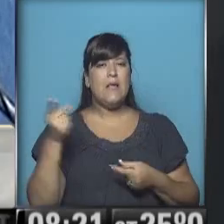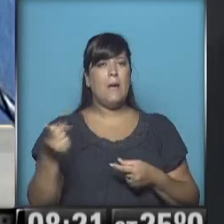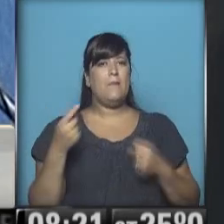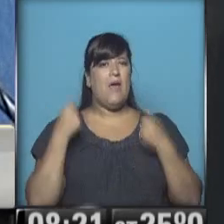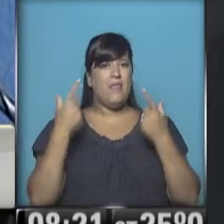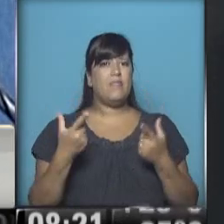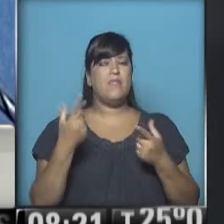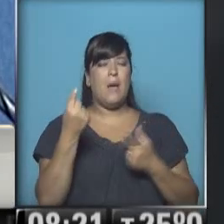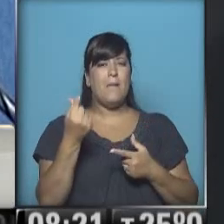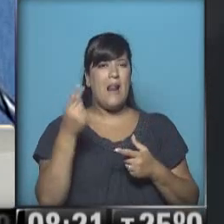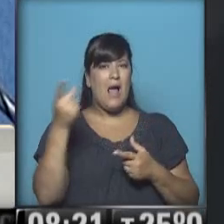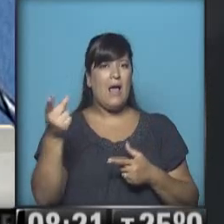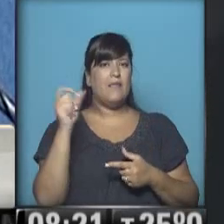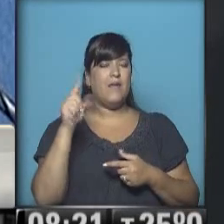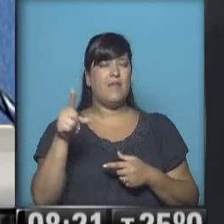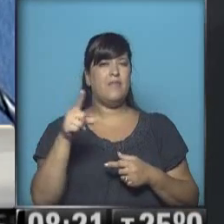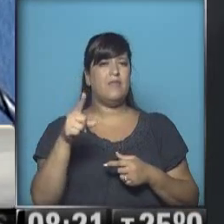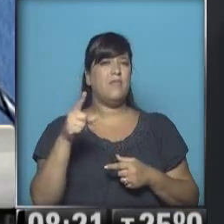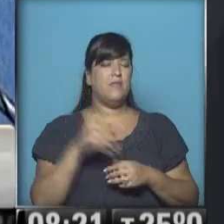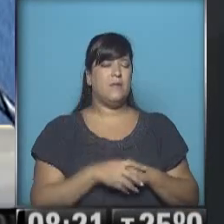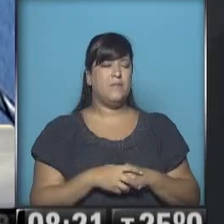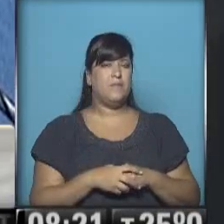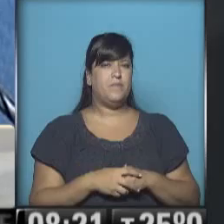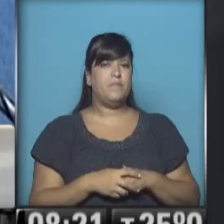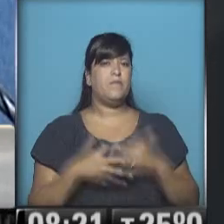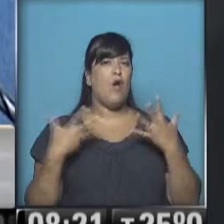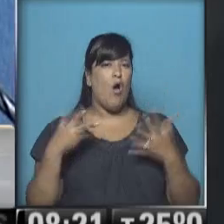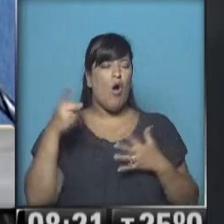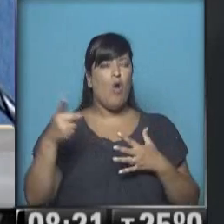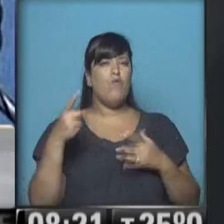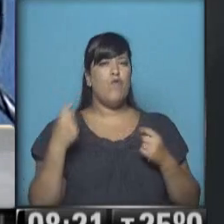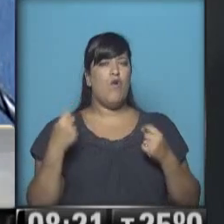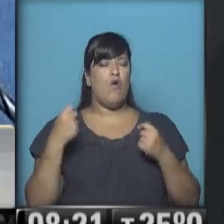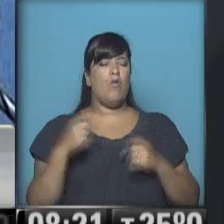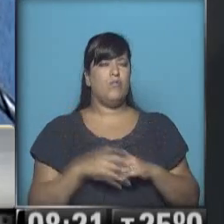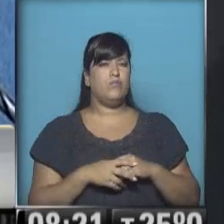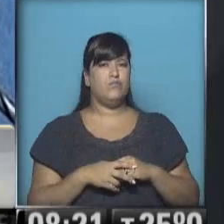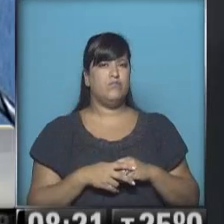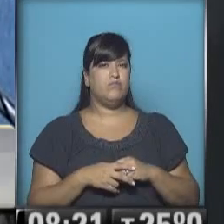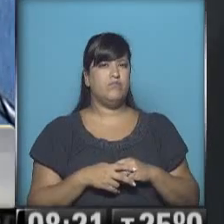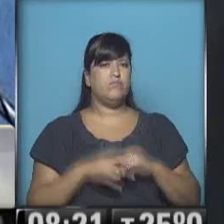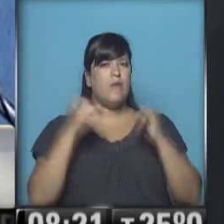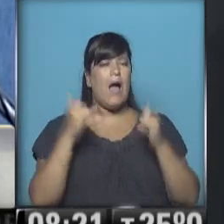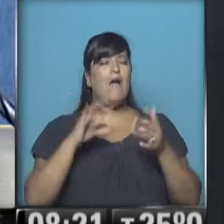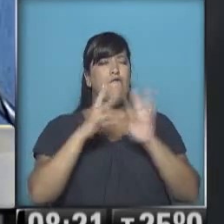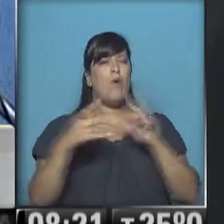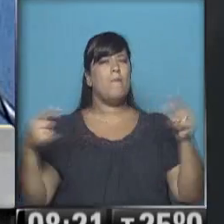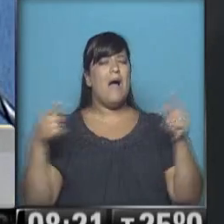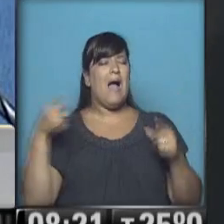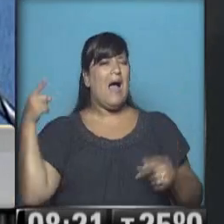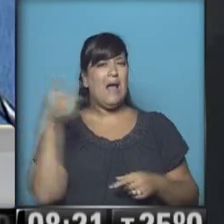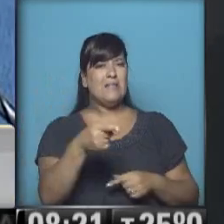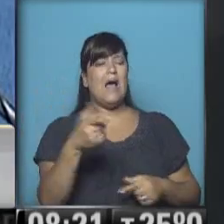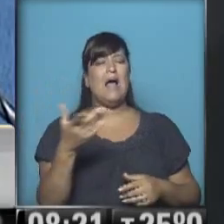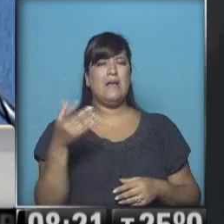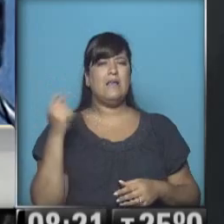el desfinanciamiento de las organizaciones de carácter criminal. Y esto obviamente implicaría un ataque frontal a los problemas